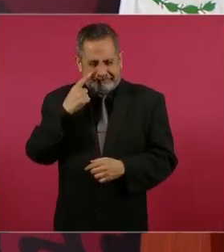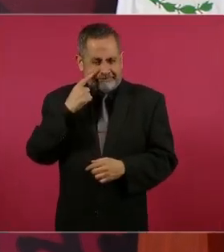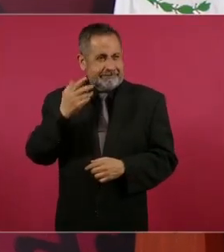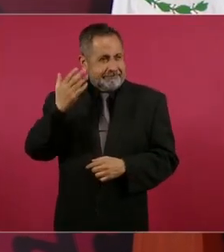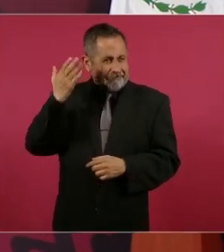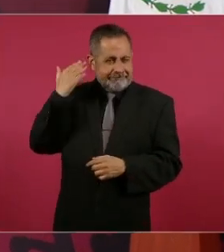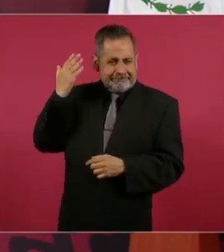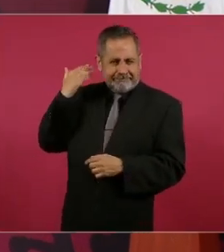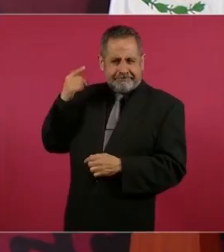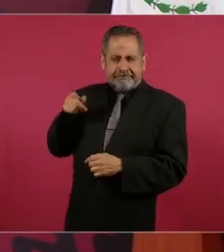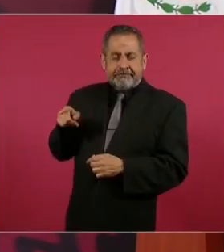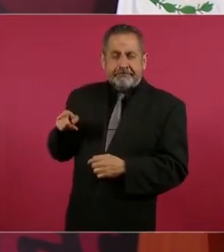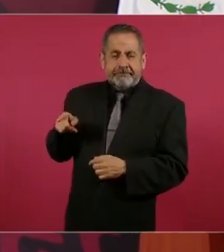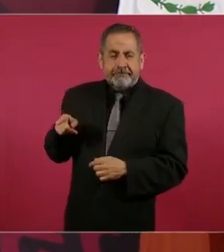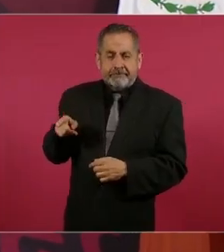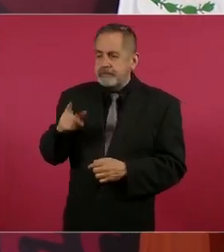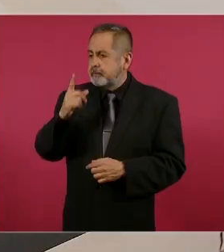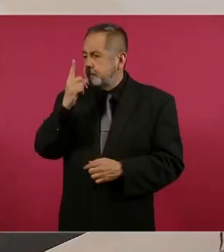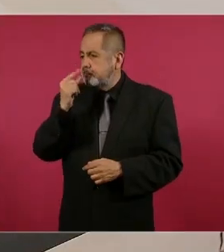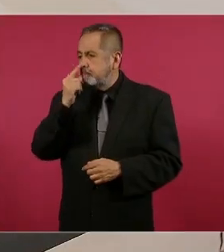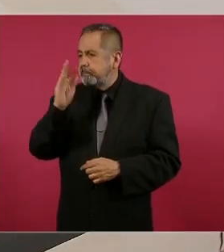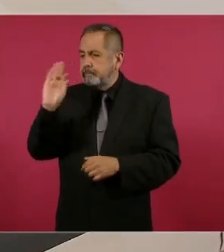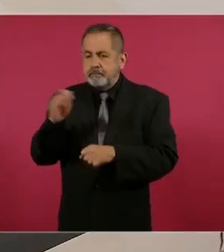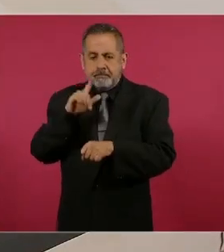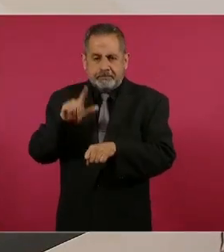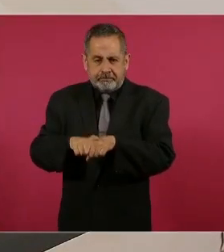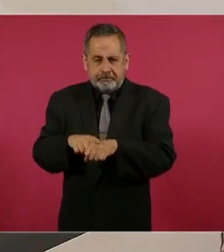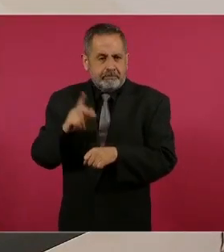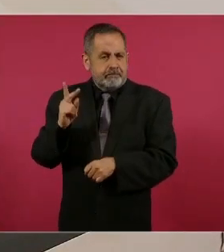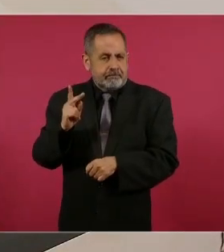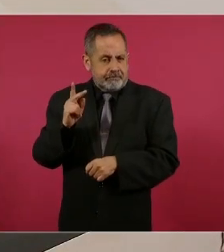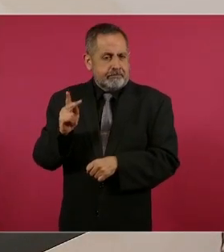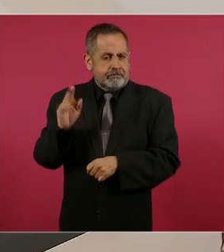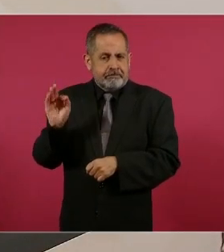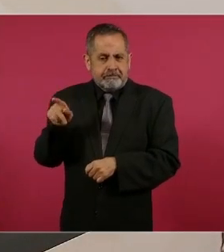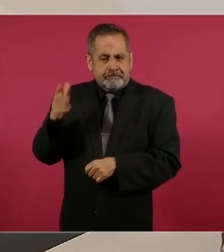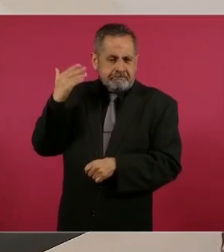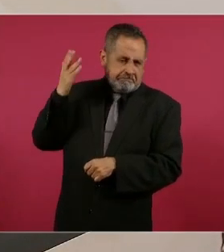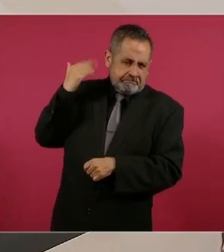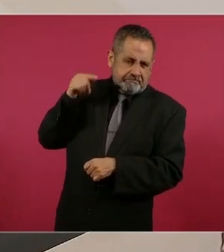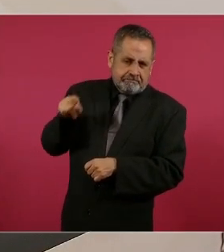con la Policía Federal,